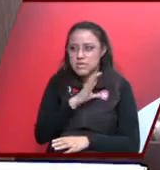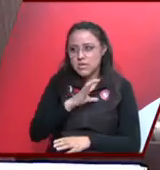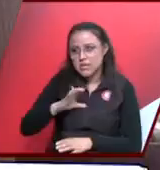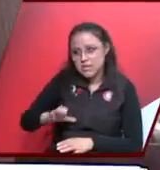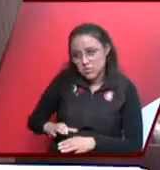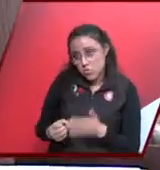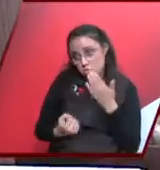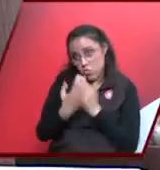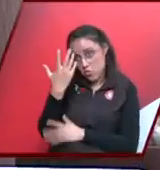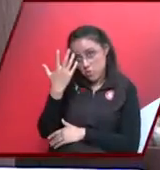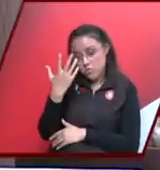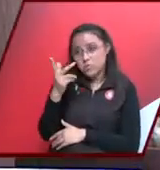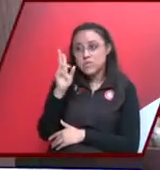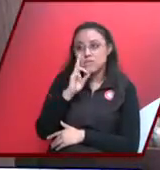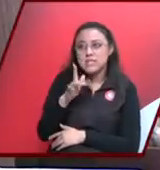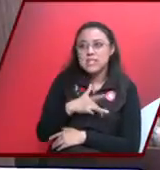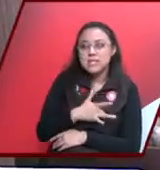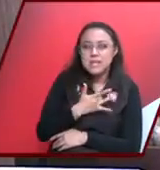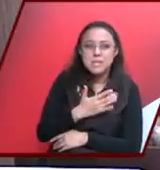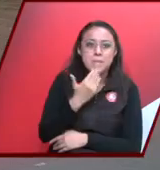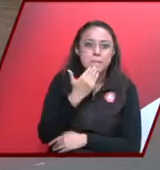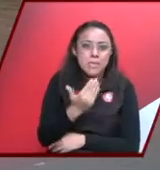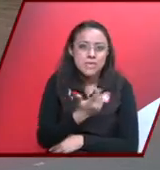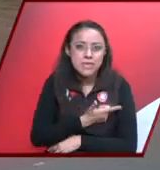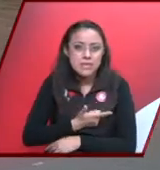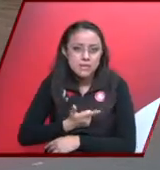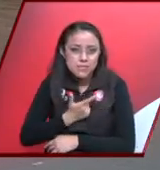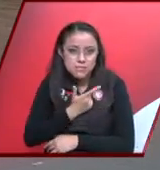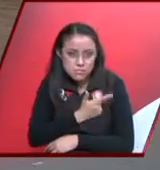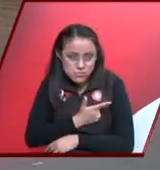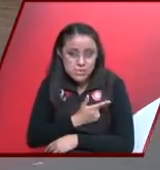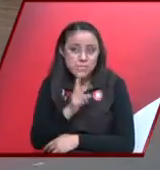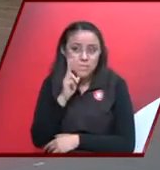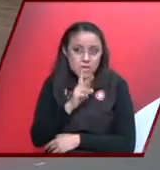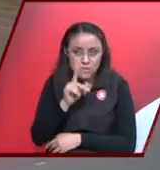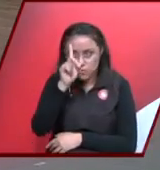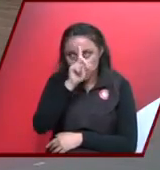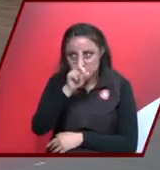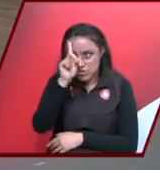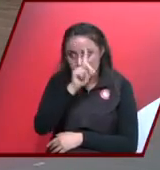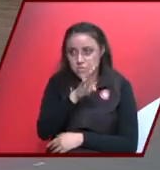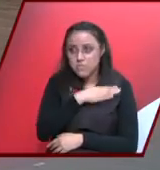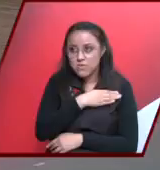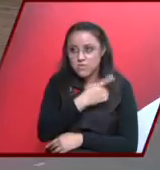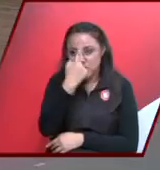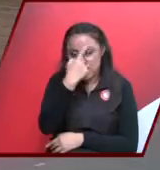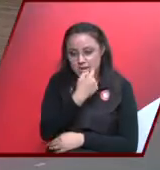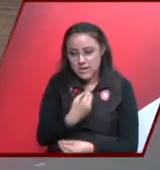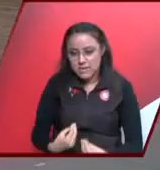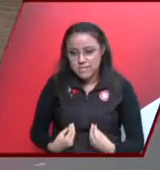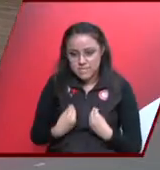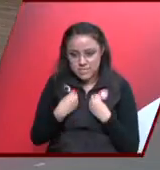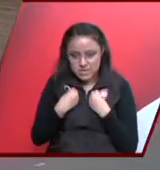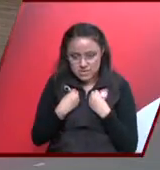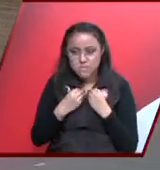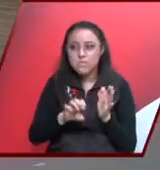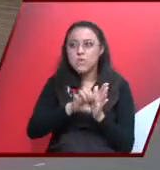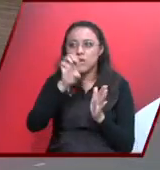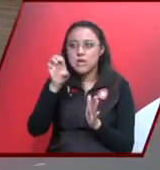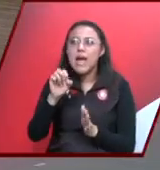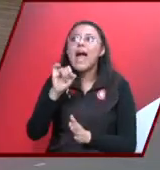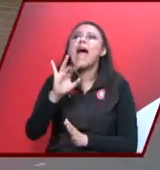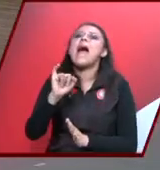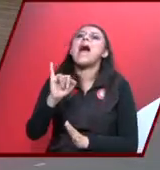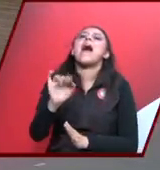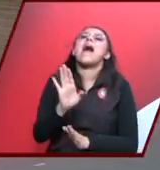que moderno. Uno se sienta parte de... Pero fíjate que eran grandes consejos, que son consejos para la vida. Por ejemplo, sí viene